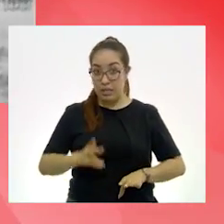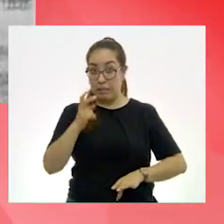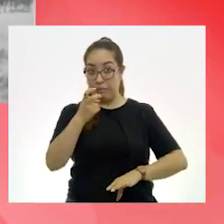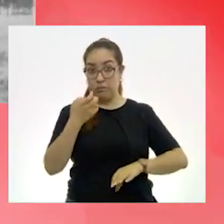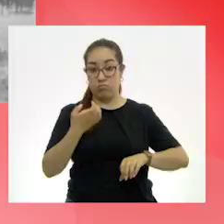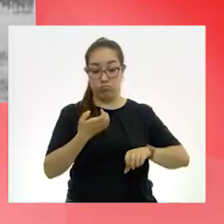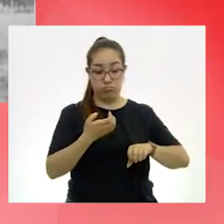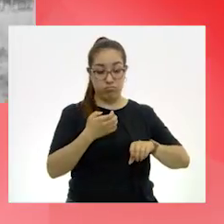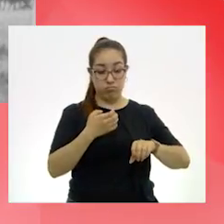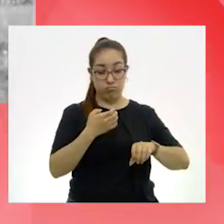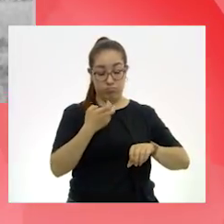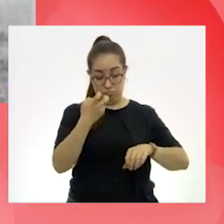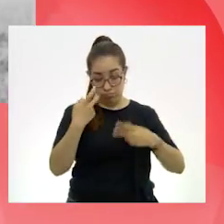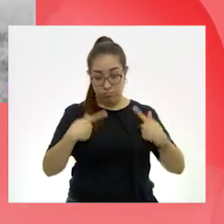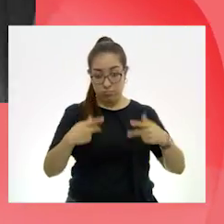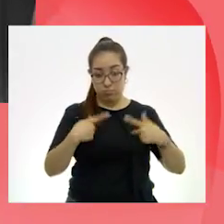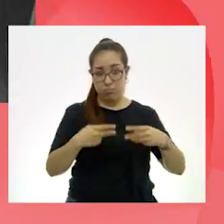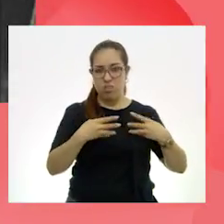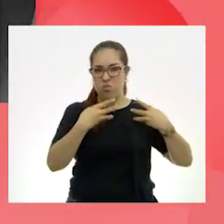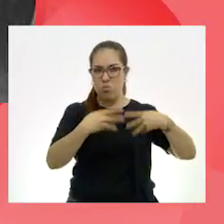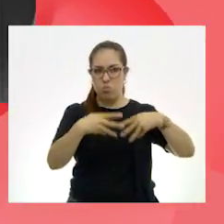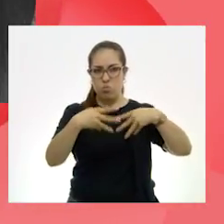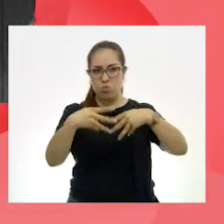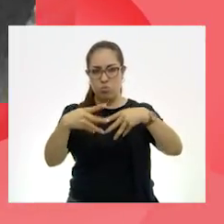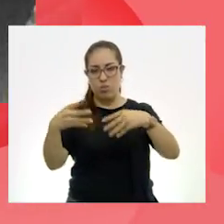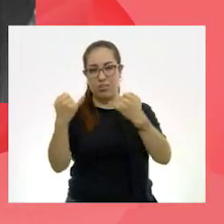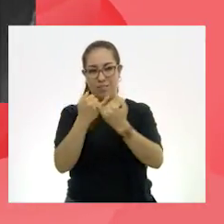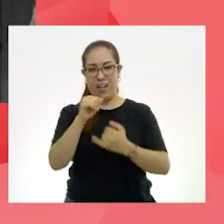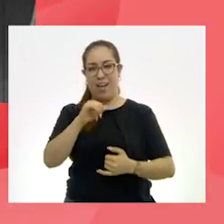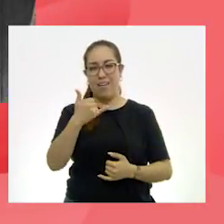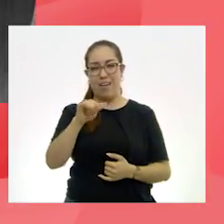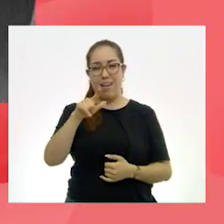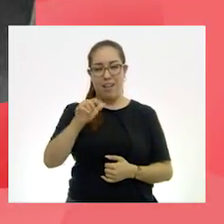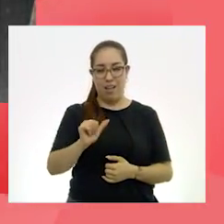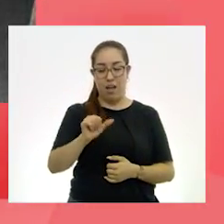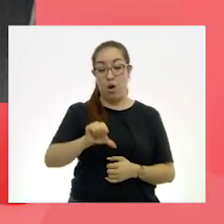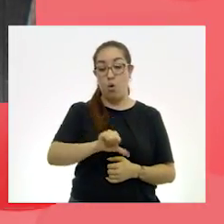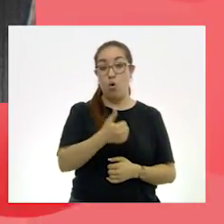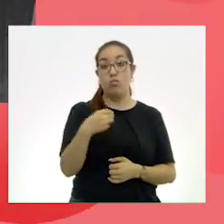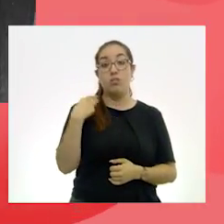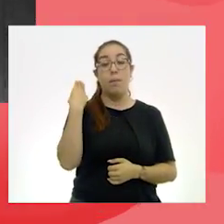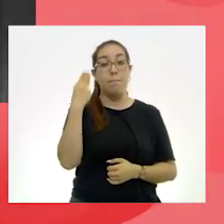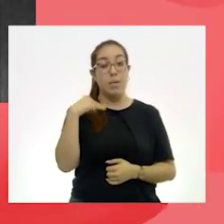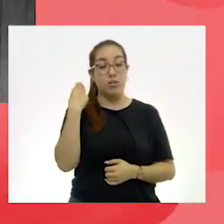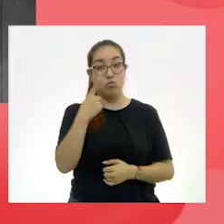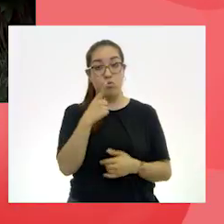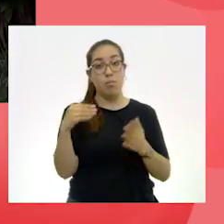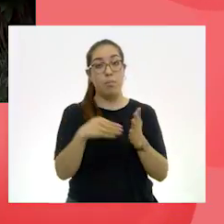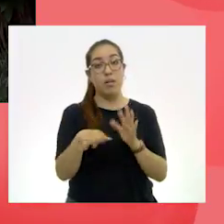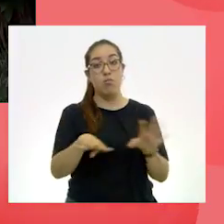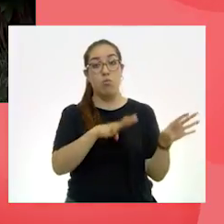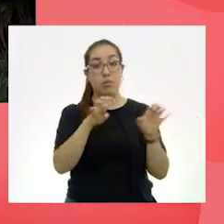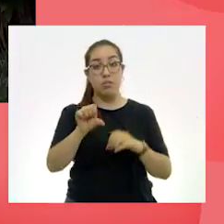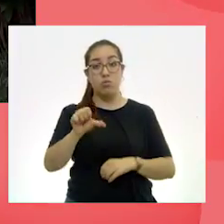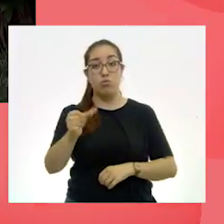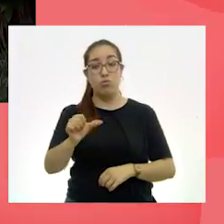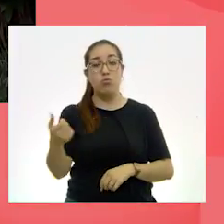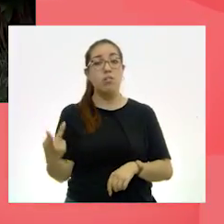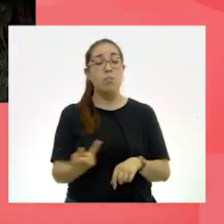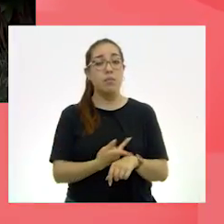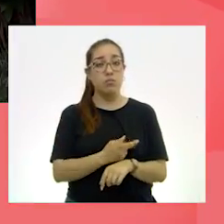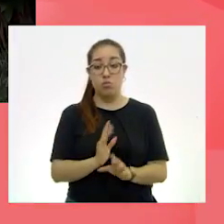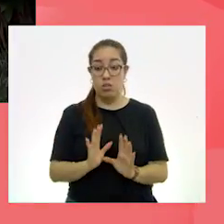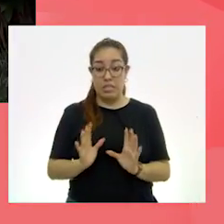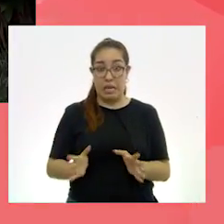levantamientos multitudinarios, como el de Villa de Ayala, el 11 de marzo de 1911, fue que no se quedaron